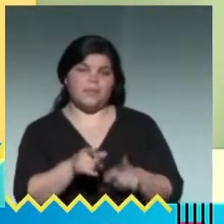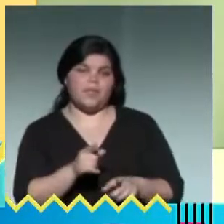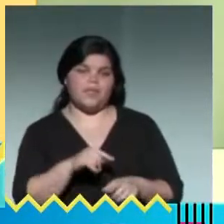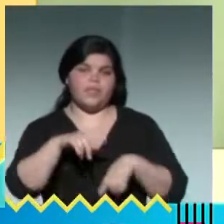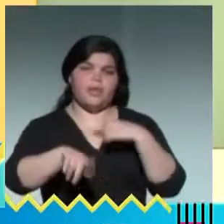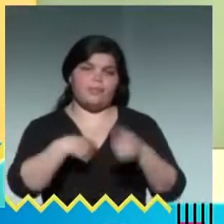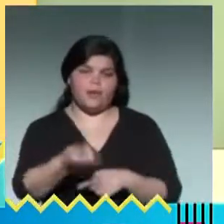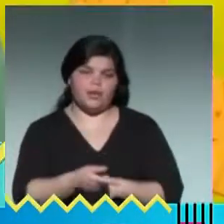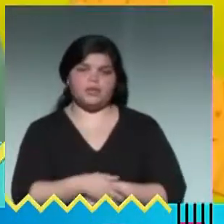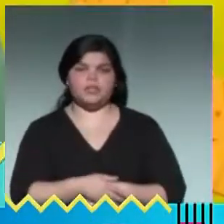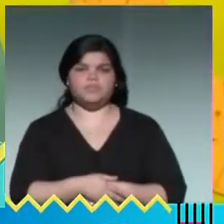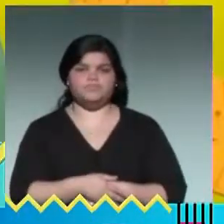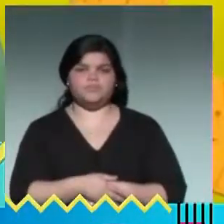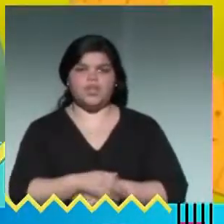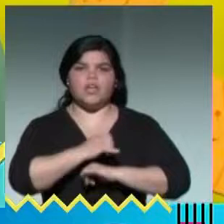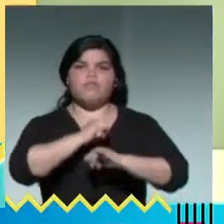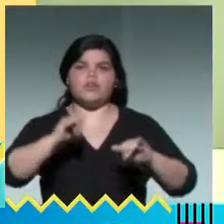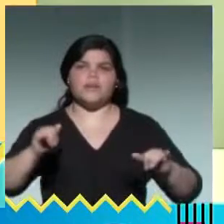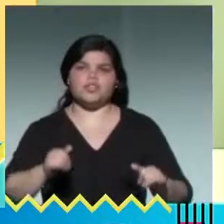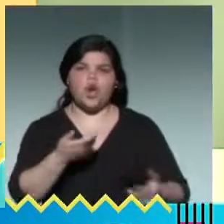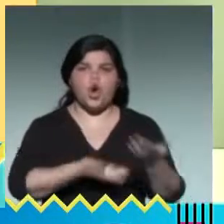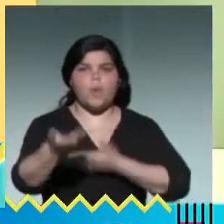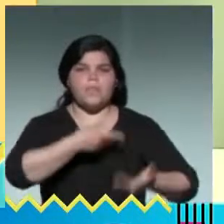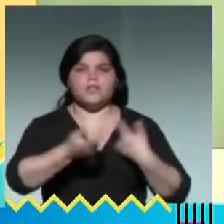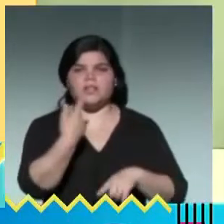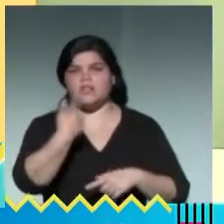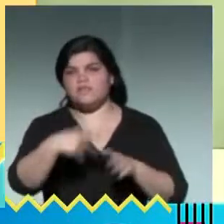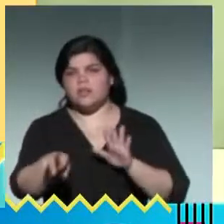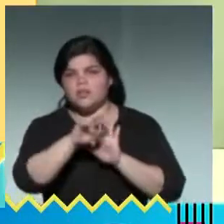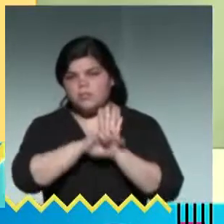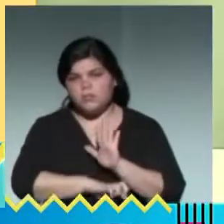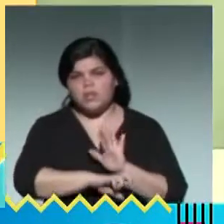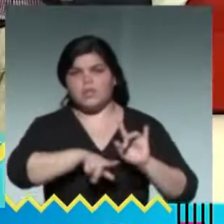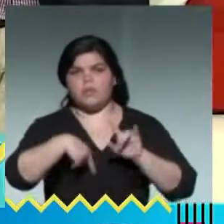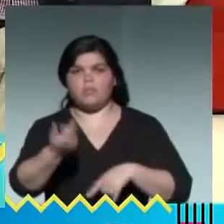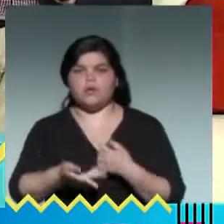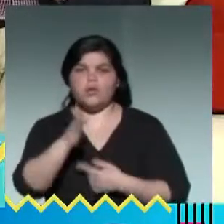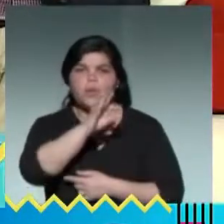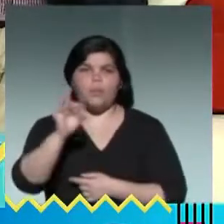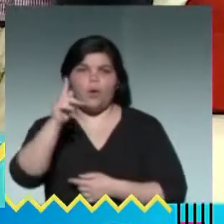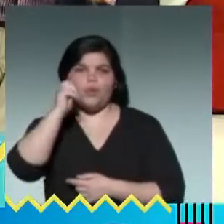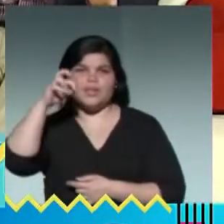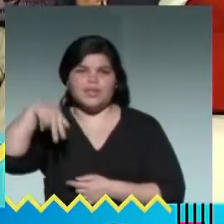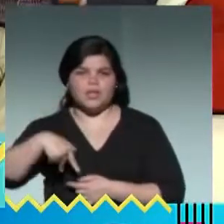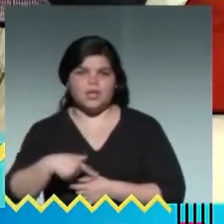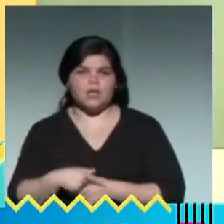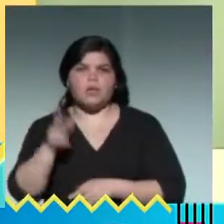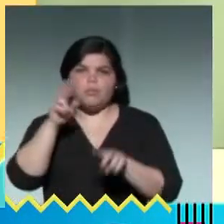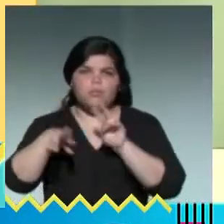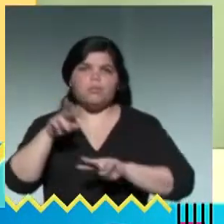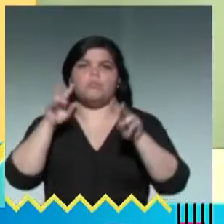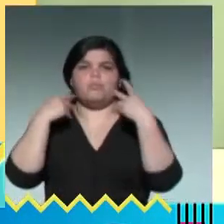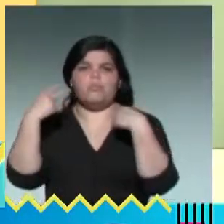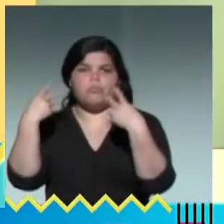intercambiarnos la información a través de alguna otra plataforma, otro día fuimos a Booking para organizar un viaje, otro día, y sin embargo las agencias de viajes siguen, los hoteles